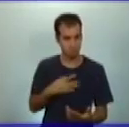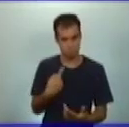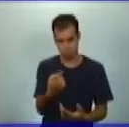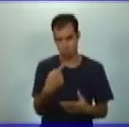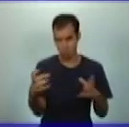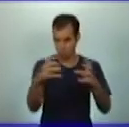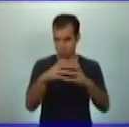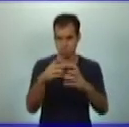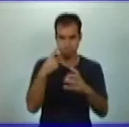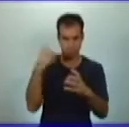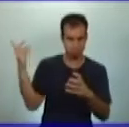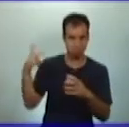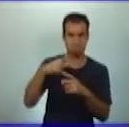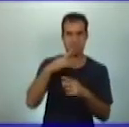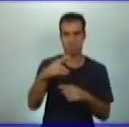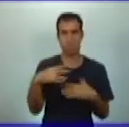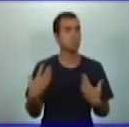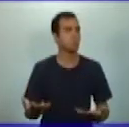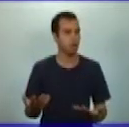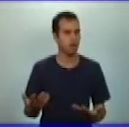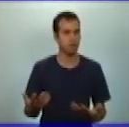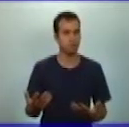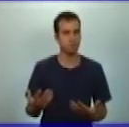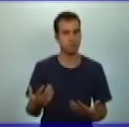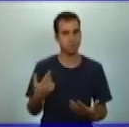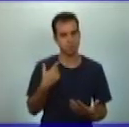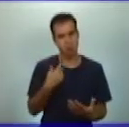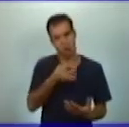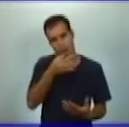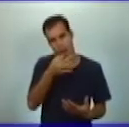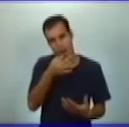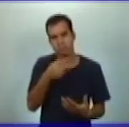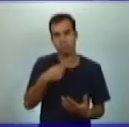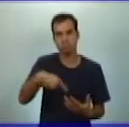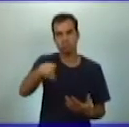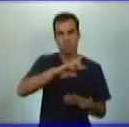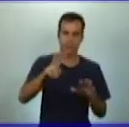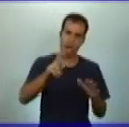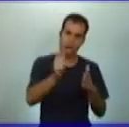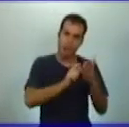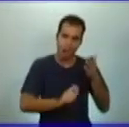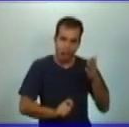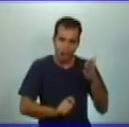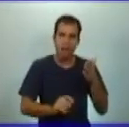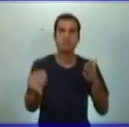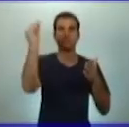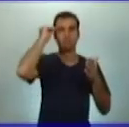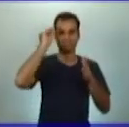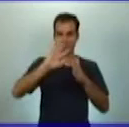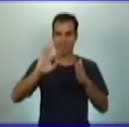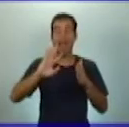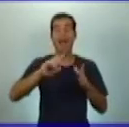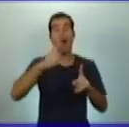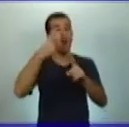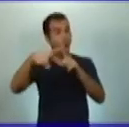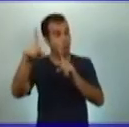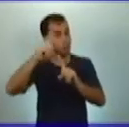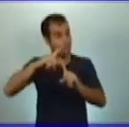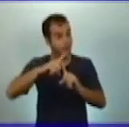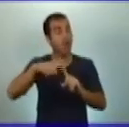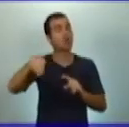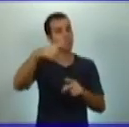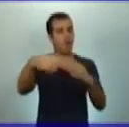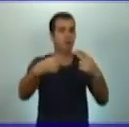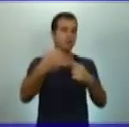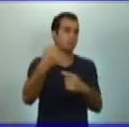guiando para que ustedes tengan después este ejercicio resuelto para que puedan enfrentarse a los otros ejercicios de actividad